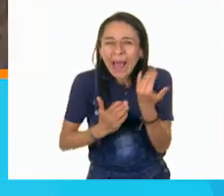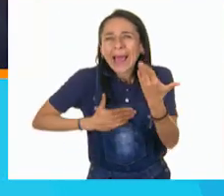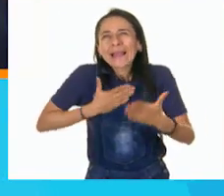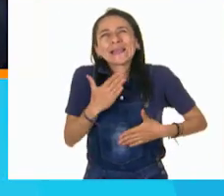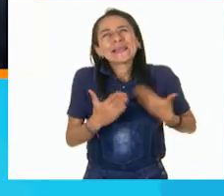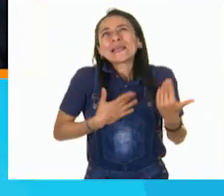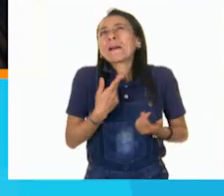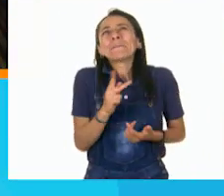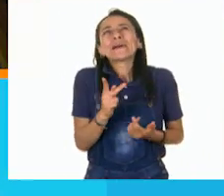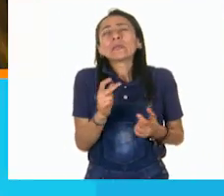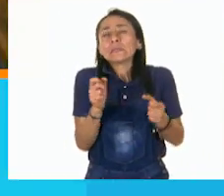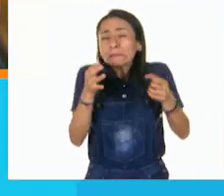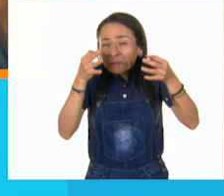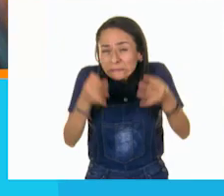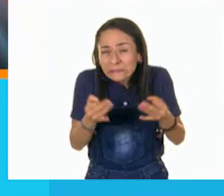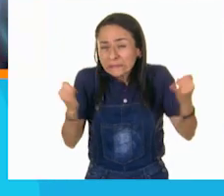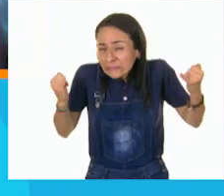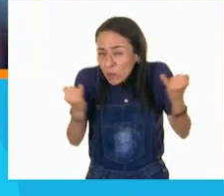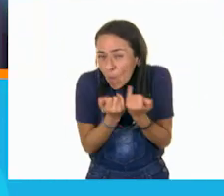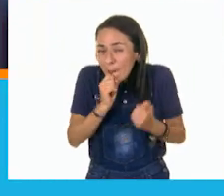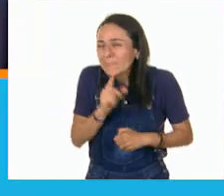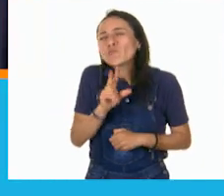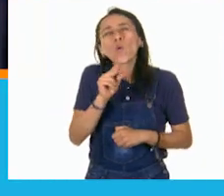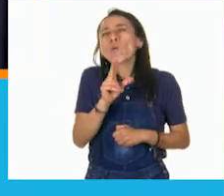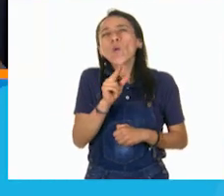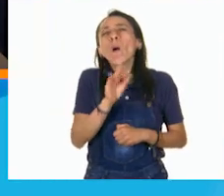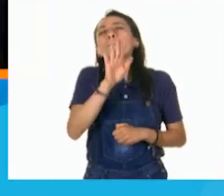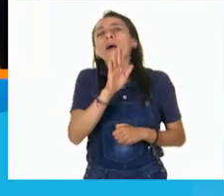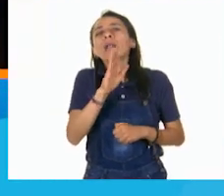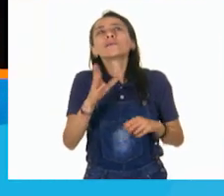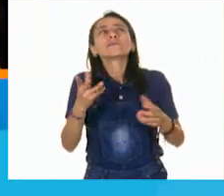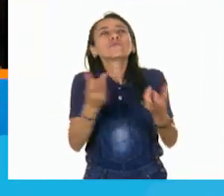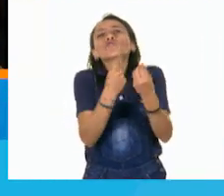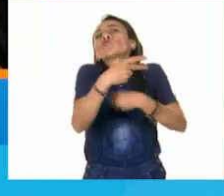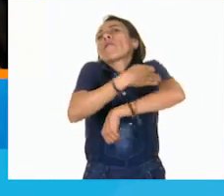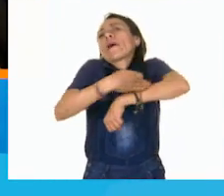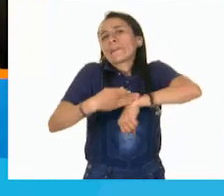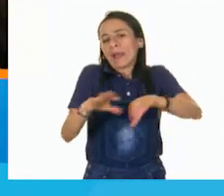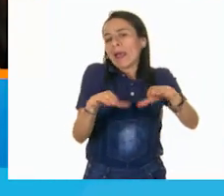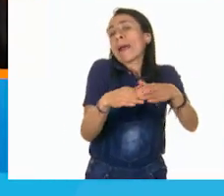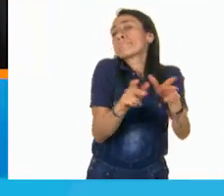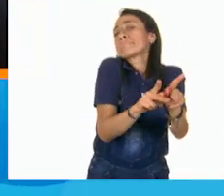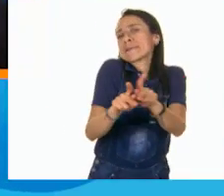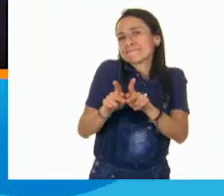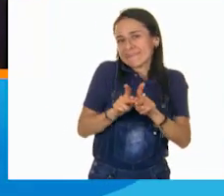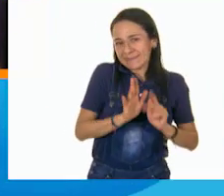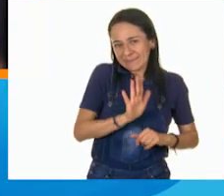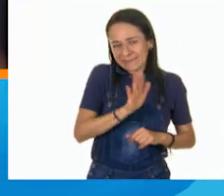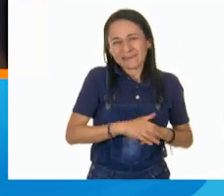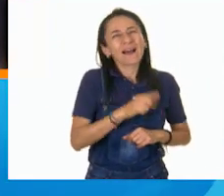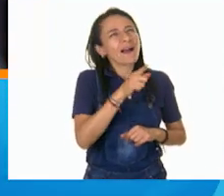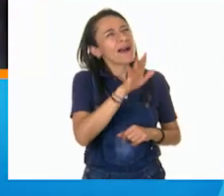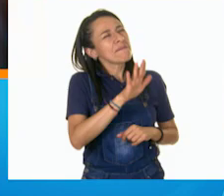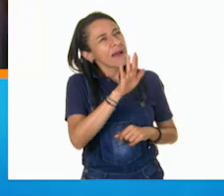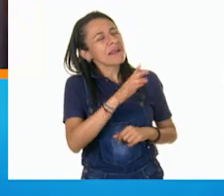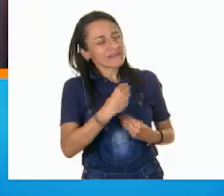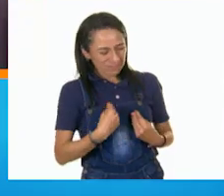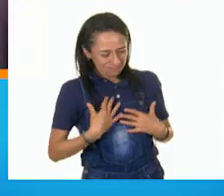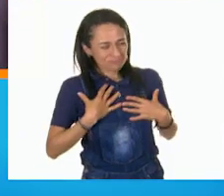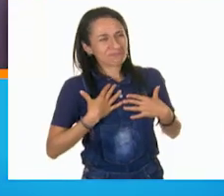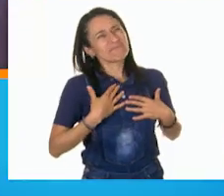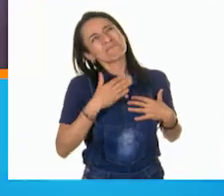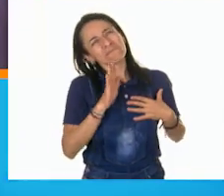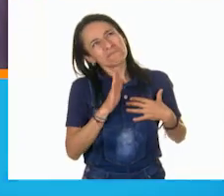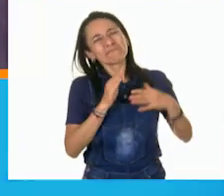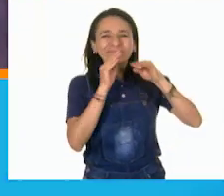sus primas. Creo que se parecen en que se sienten bien, nos hacen sonreír y además nos dan